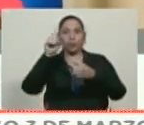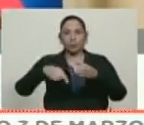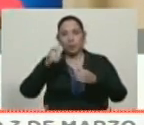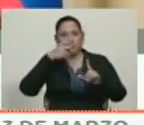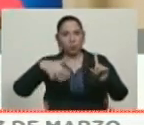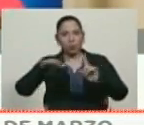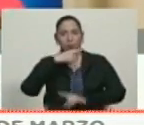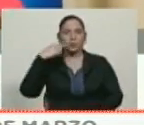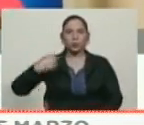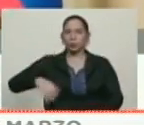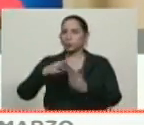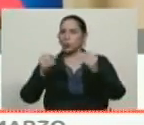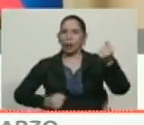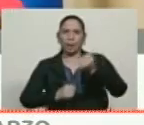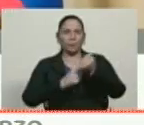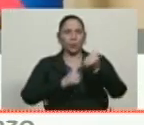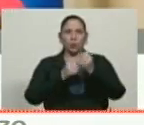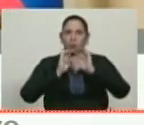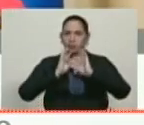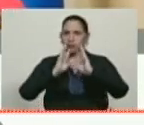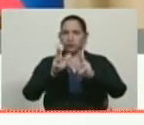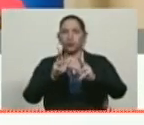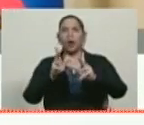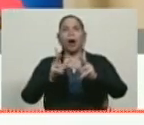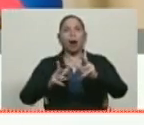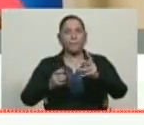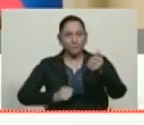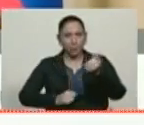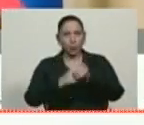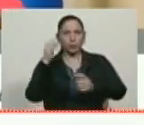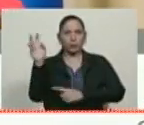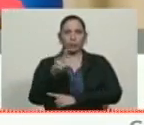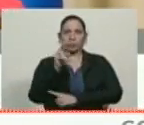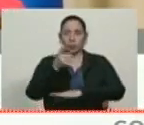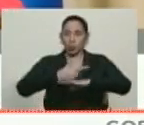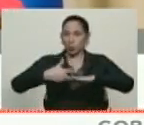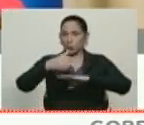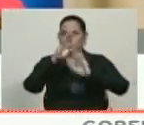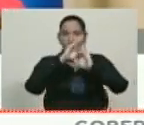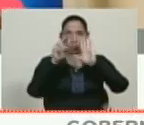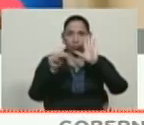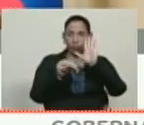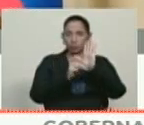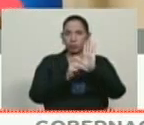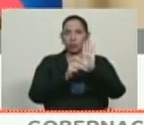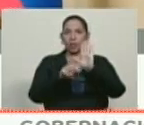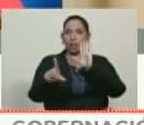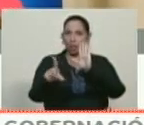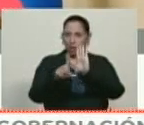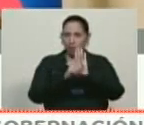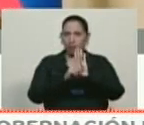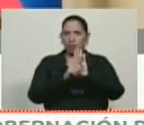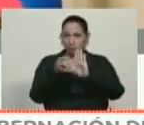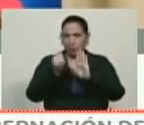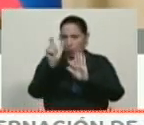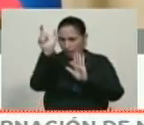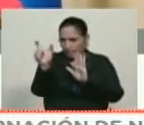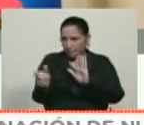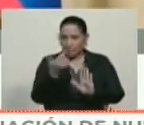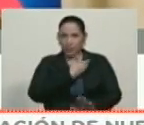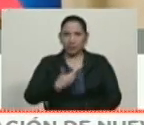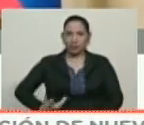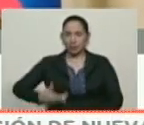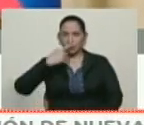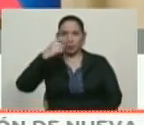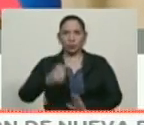apoyo que han manifestado a favor de Venezuela, del gobierno constitucional y legítimo que preside el presidente Nicolás